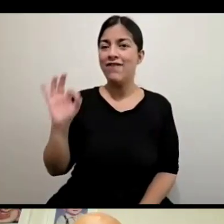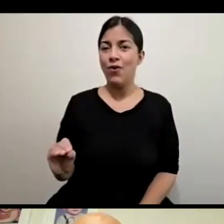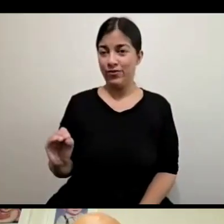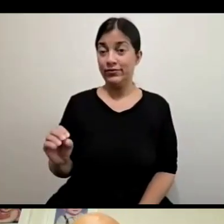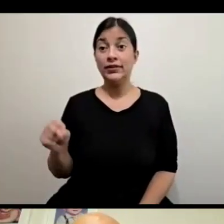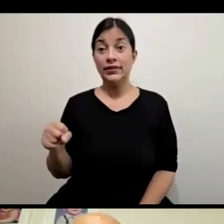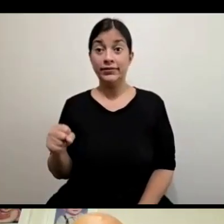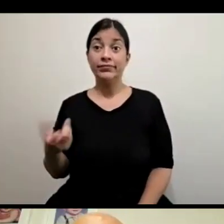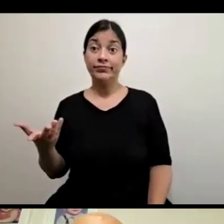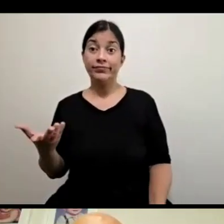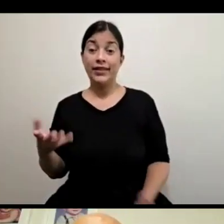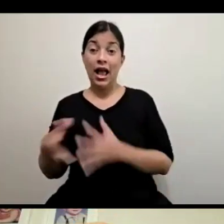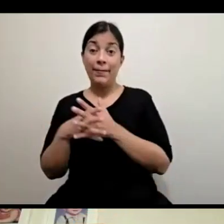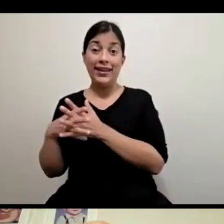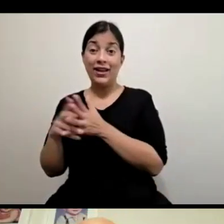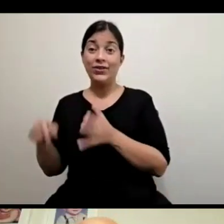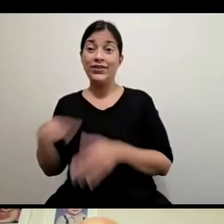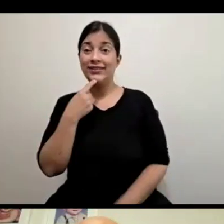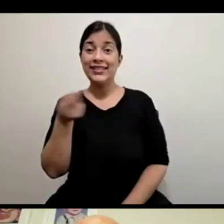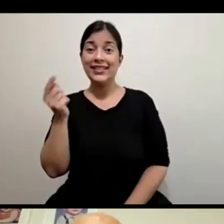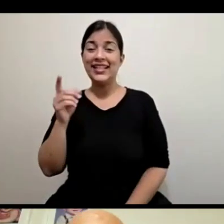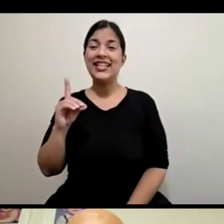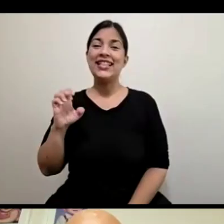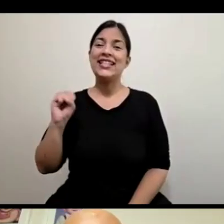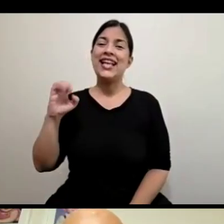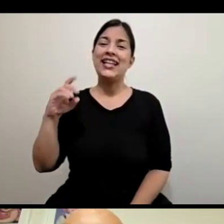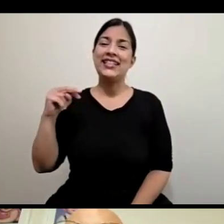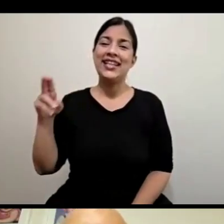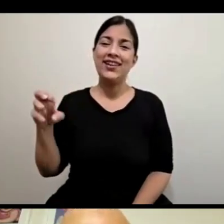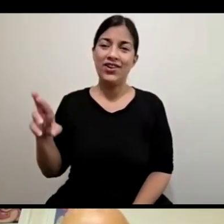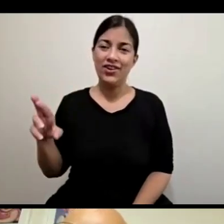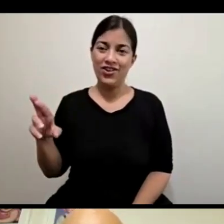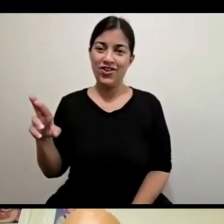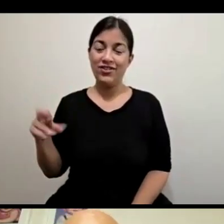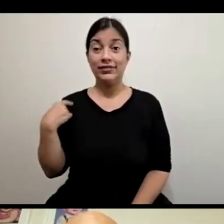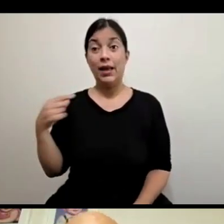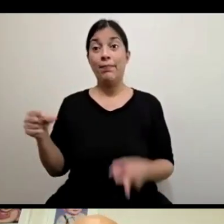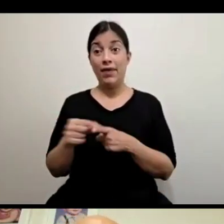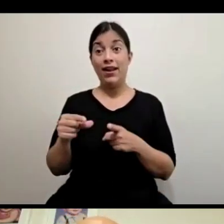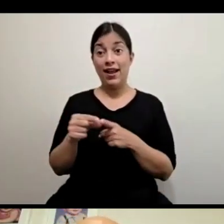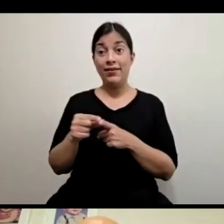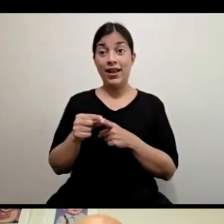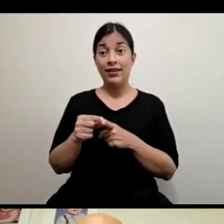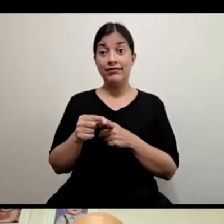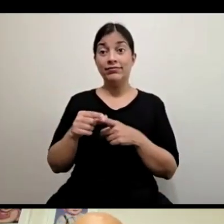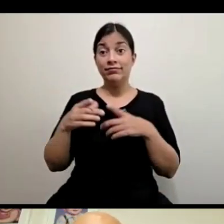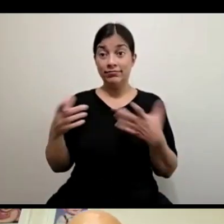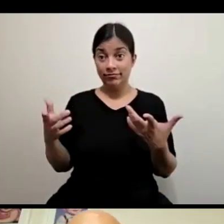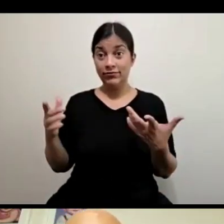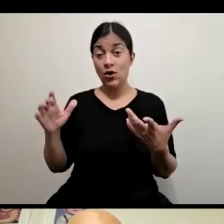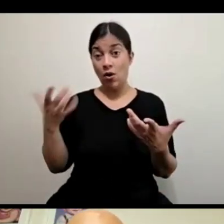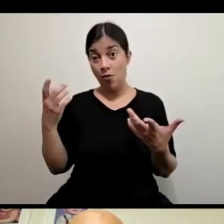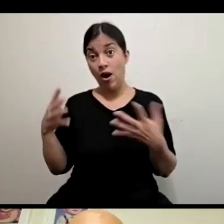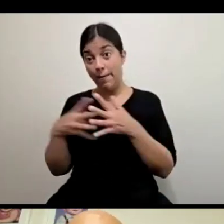americanos dicen designer, el scene designer. O sea, la palabra, como los americanos